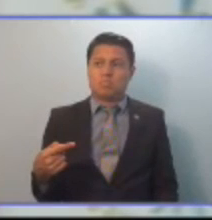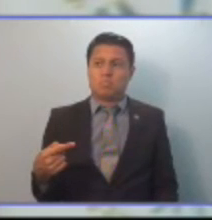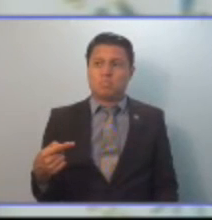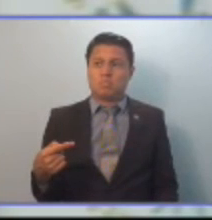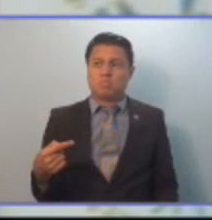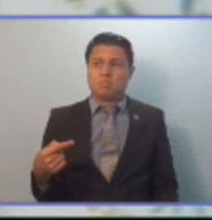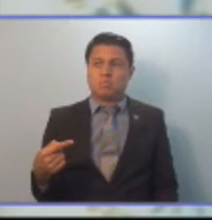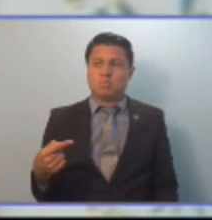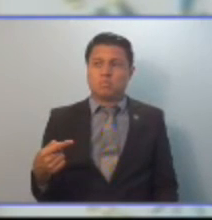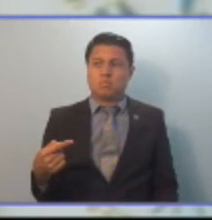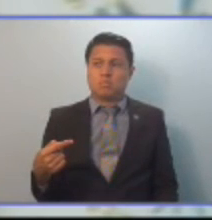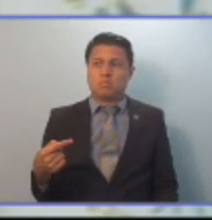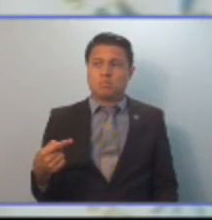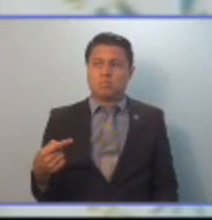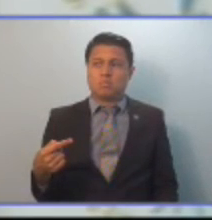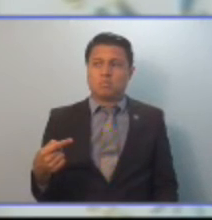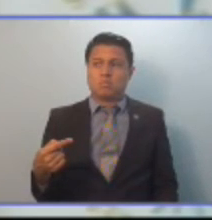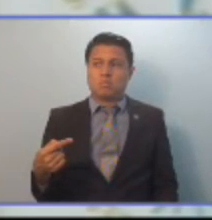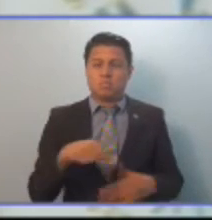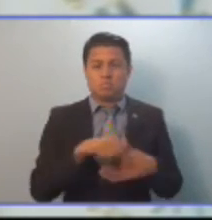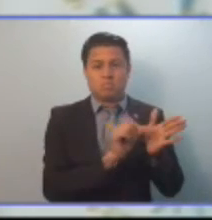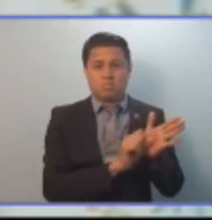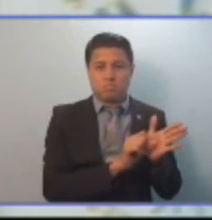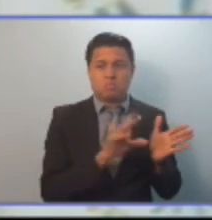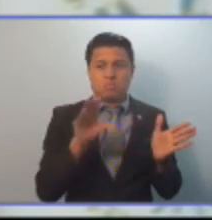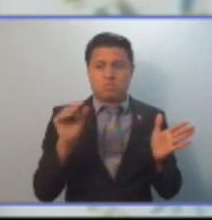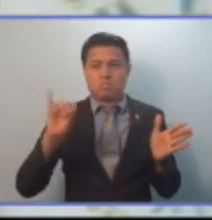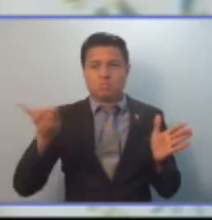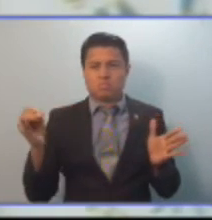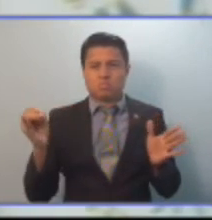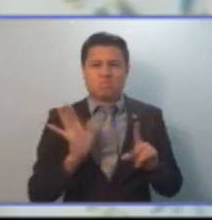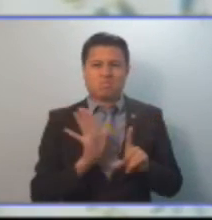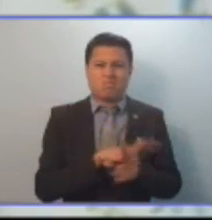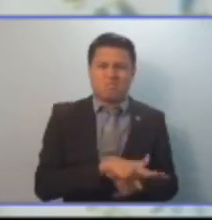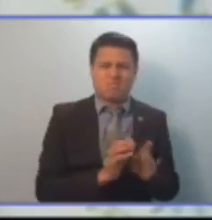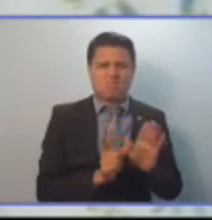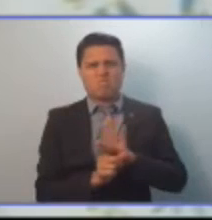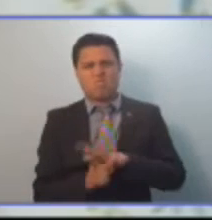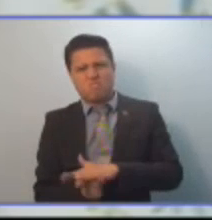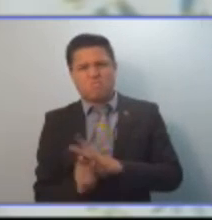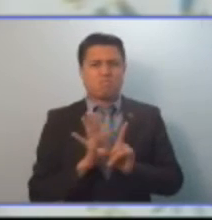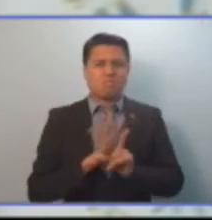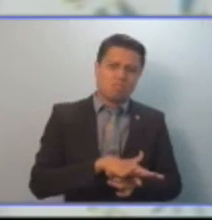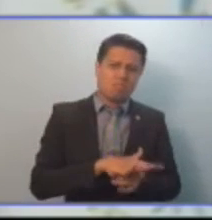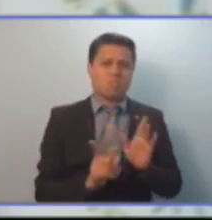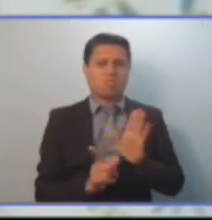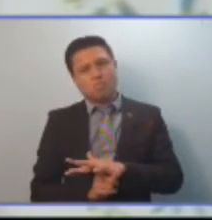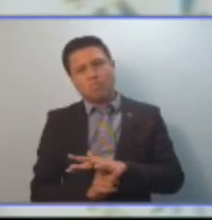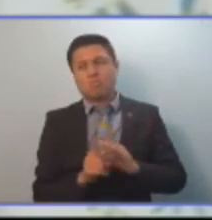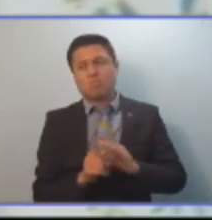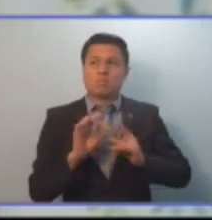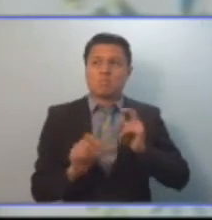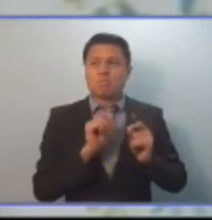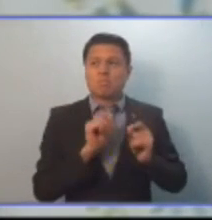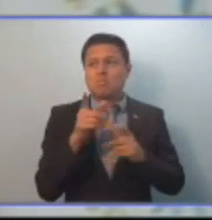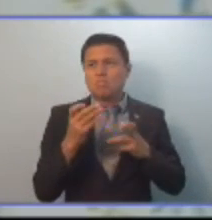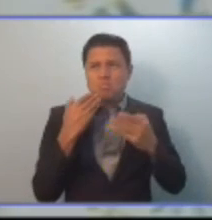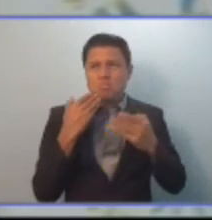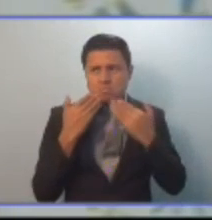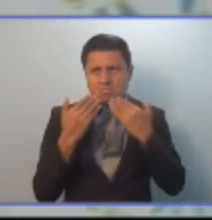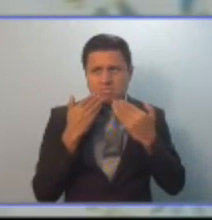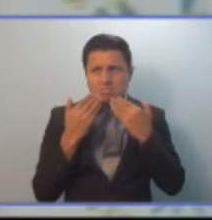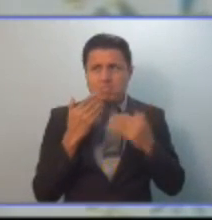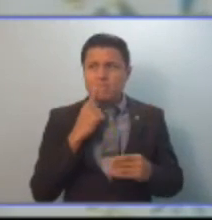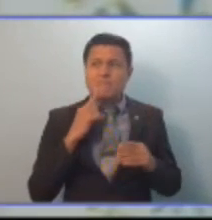entre los legisladores y los magistrados. Precisamente a eso me refería.